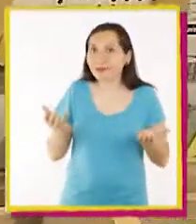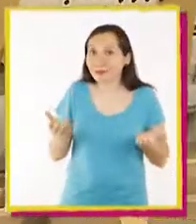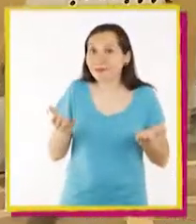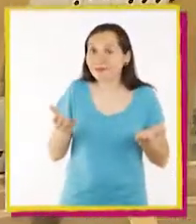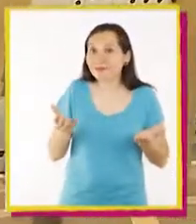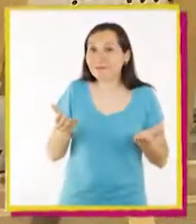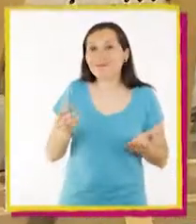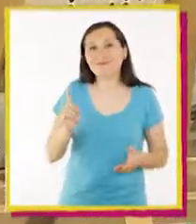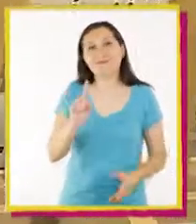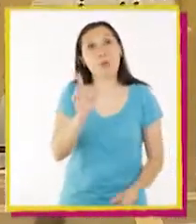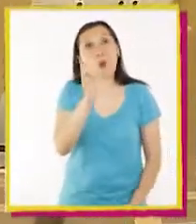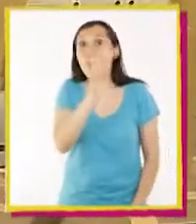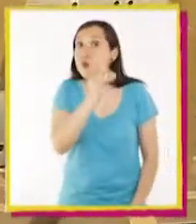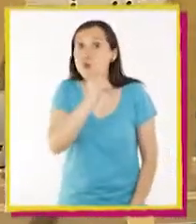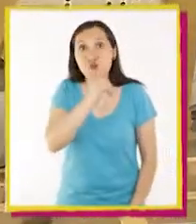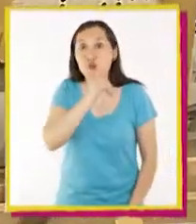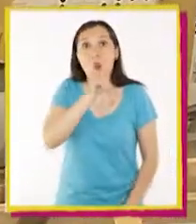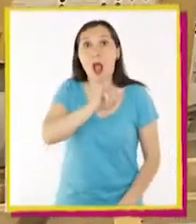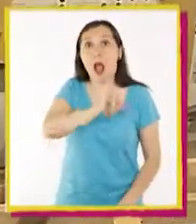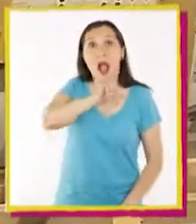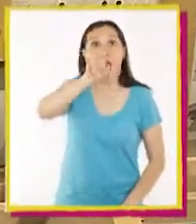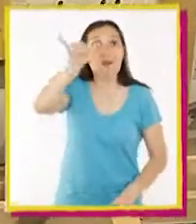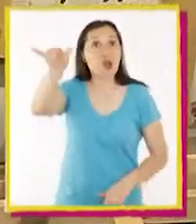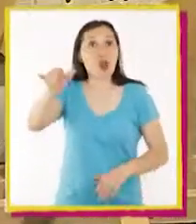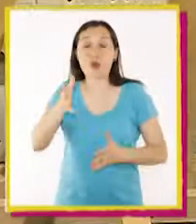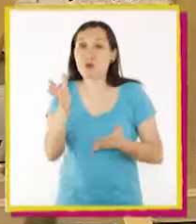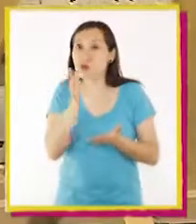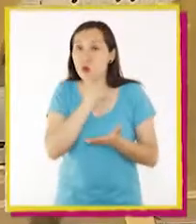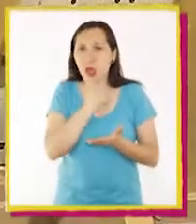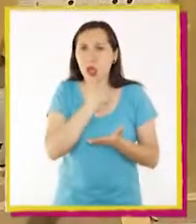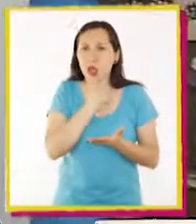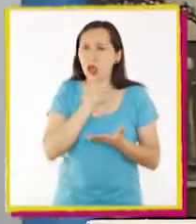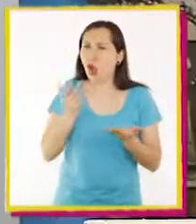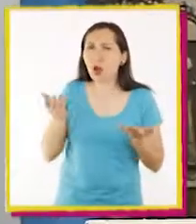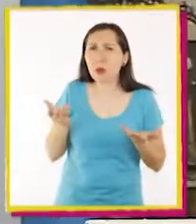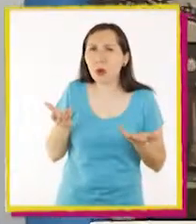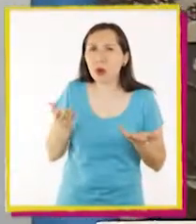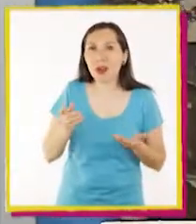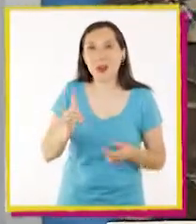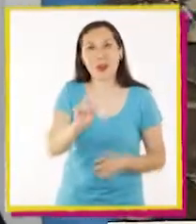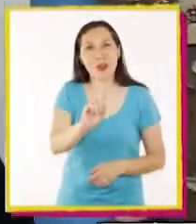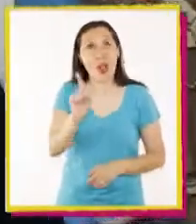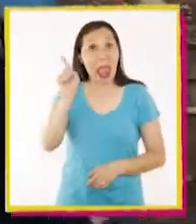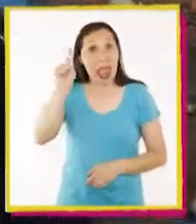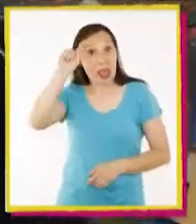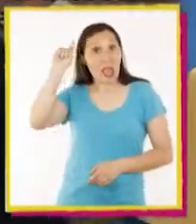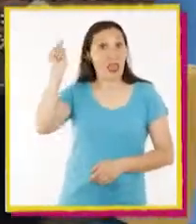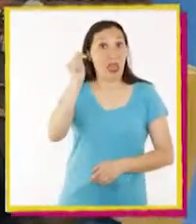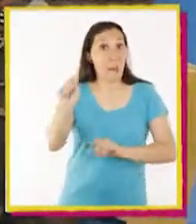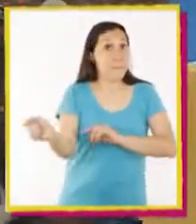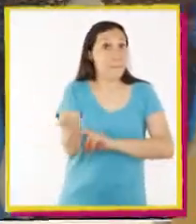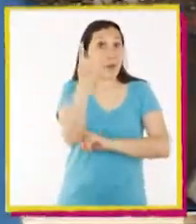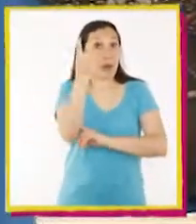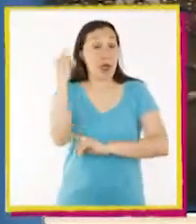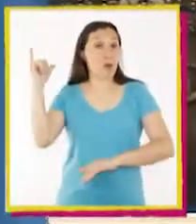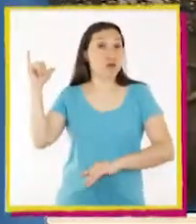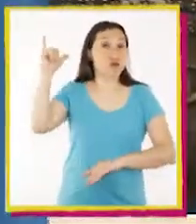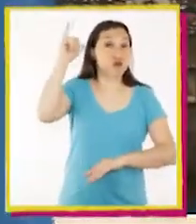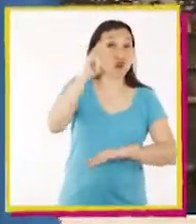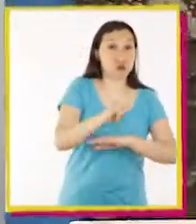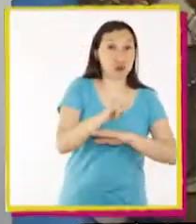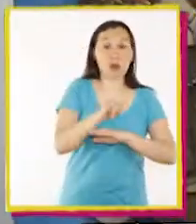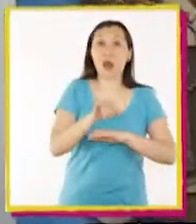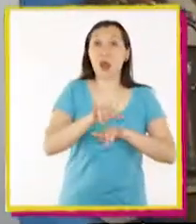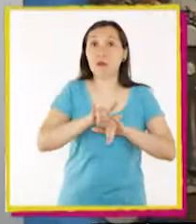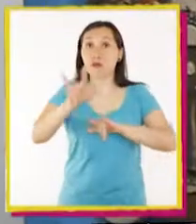saben? No existían. ¿Cómo? No, no, él no inventó los aviones, pero